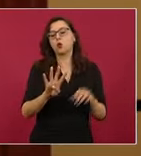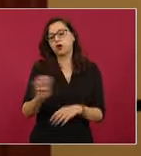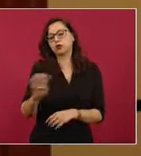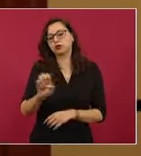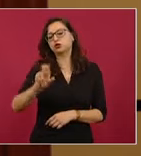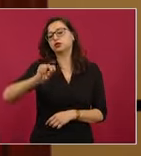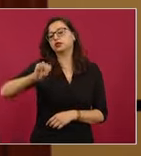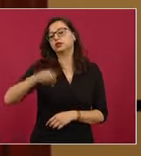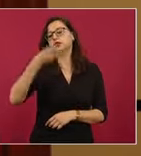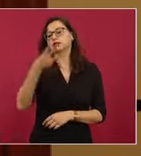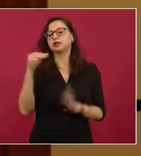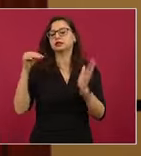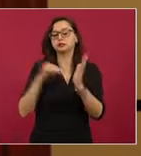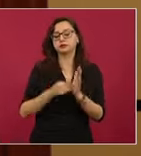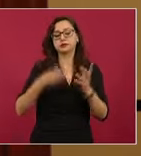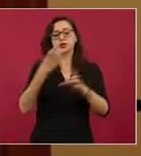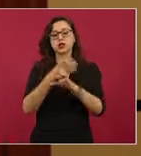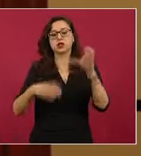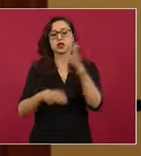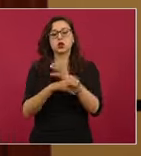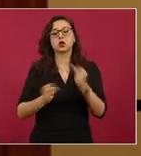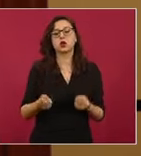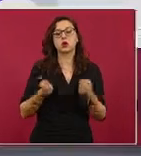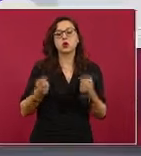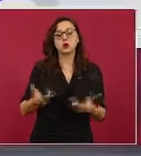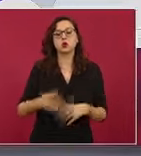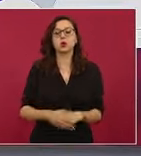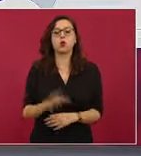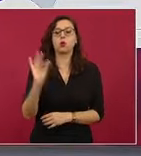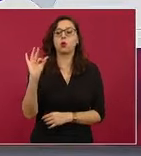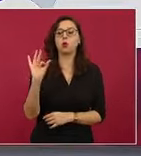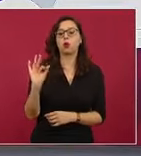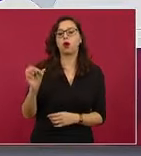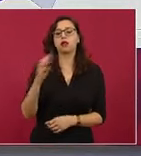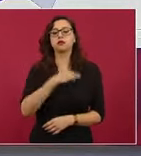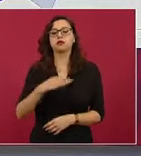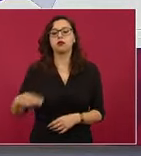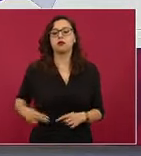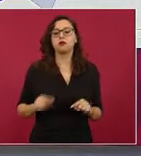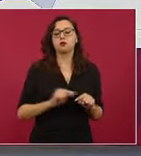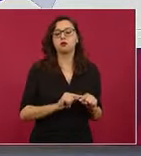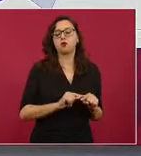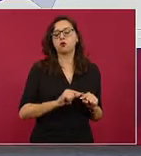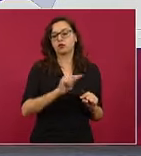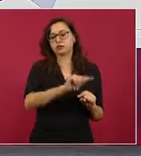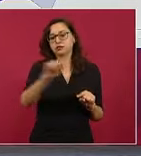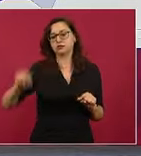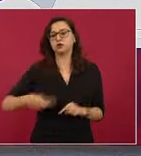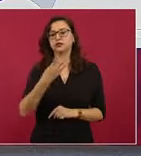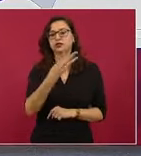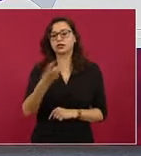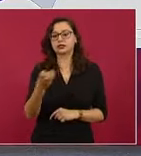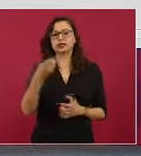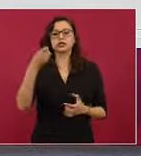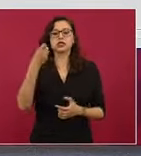483,000 bienes entregados y en 40 municipios y 302 localidades.